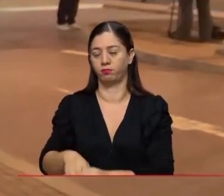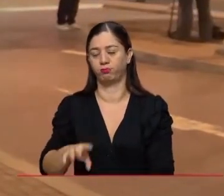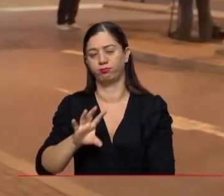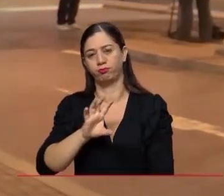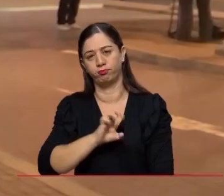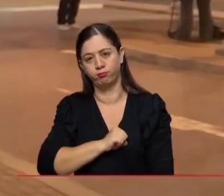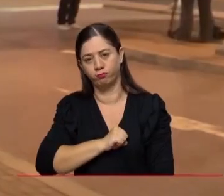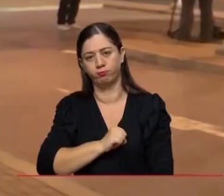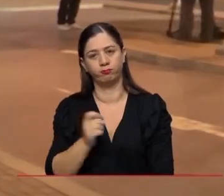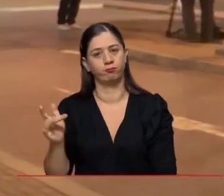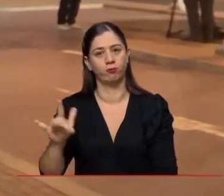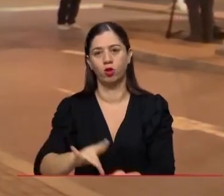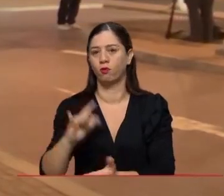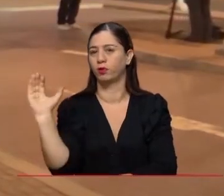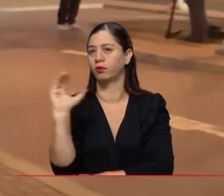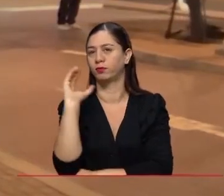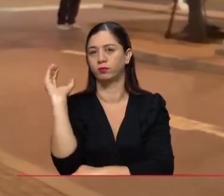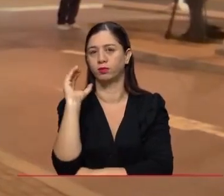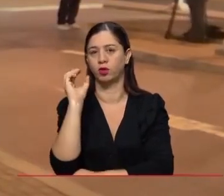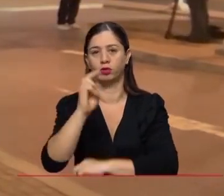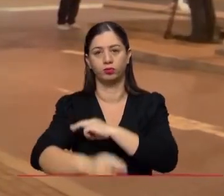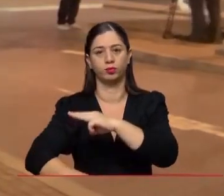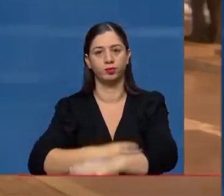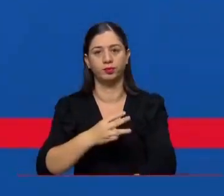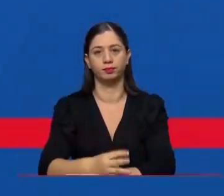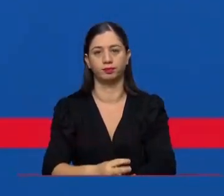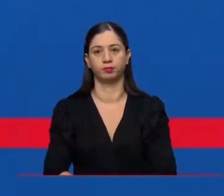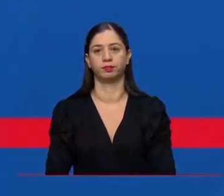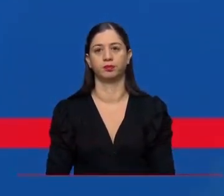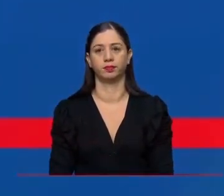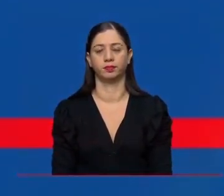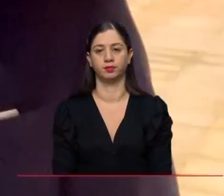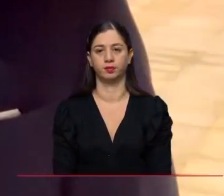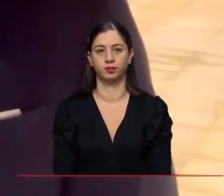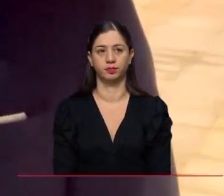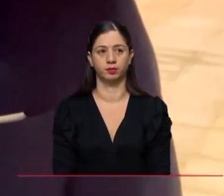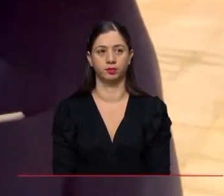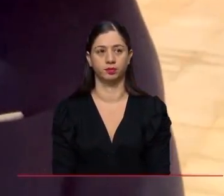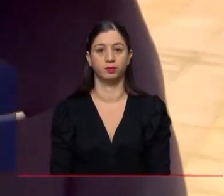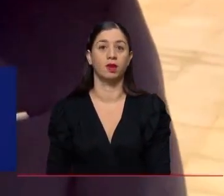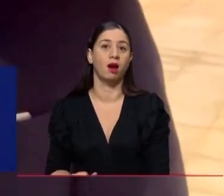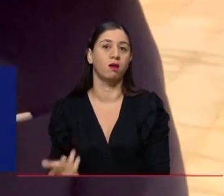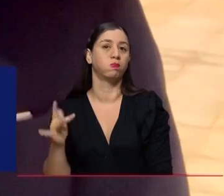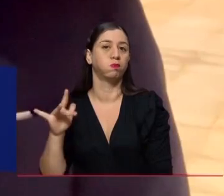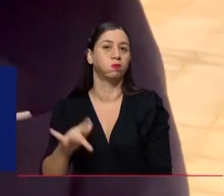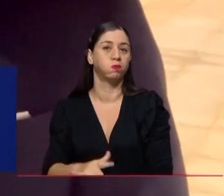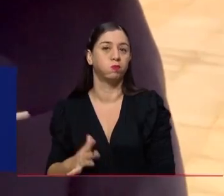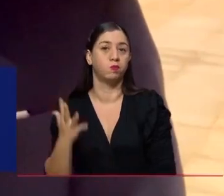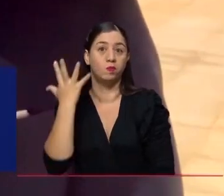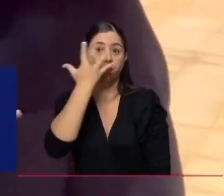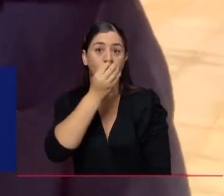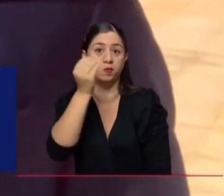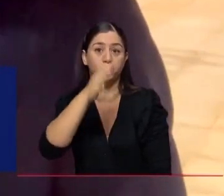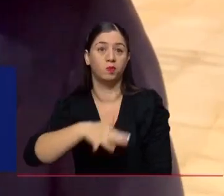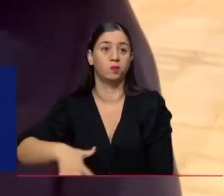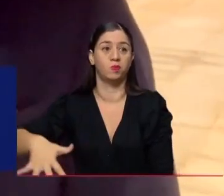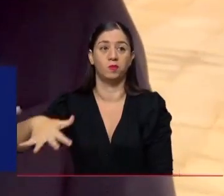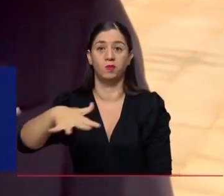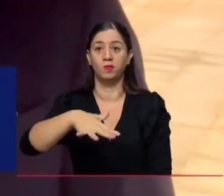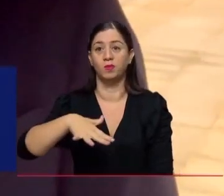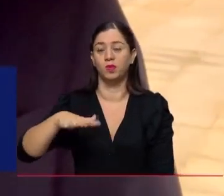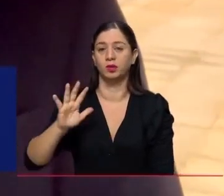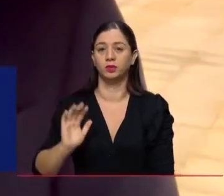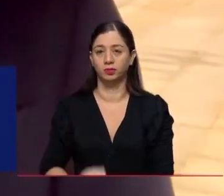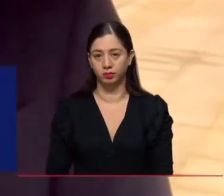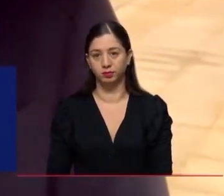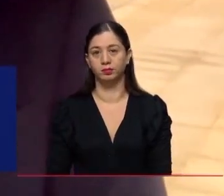lamentó la ausencia de Colombia en esta cita mundialista. Acá estamos en este lindo espectáculo, en este lindo